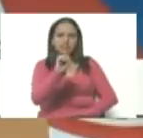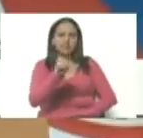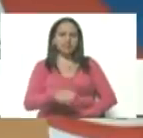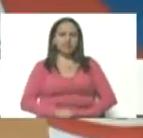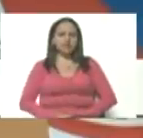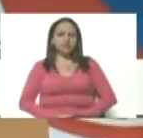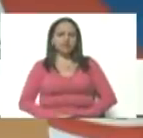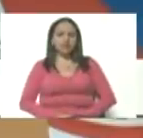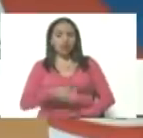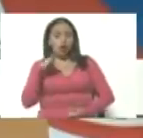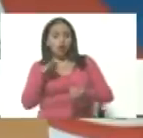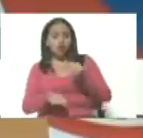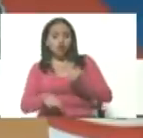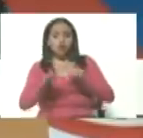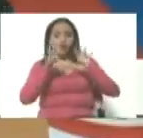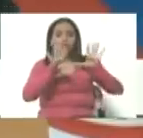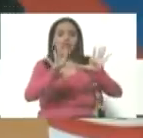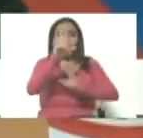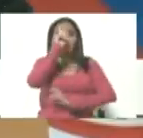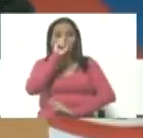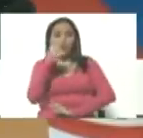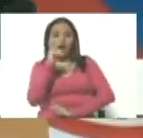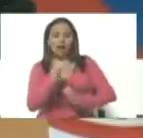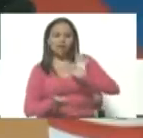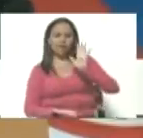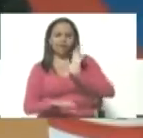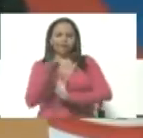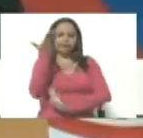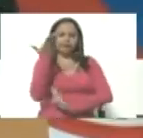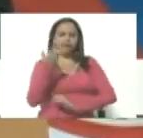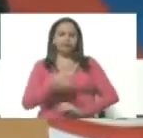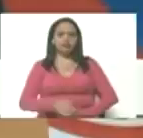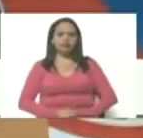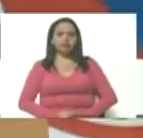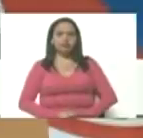En los últimos 10 años se ha incrementado